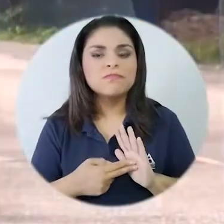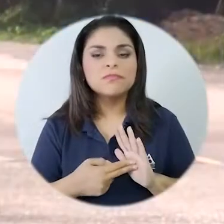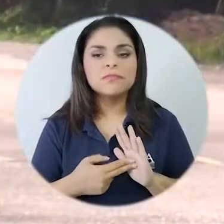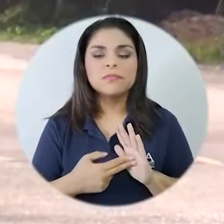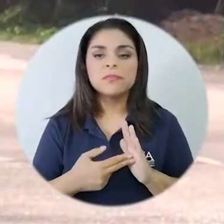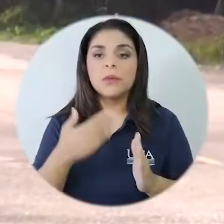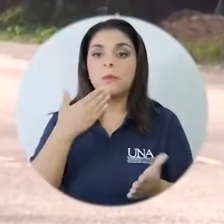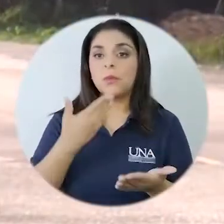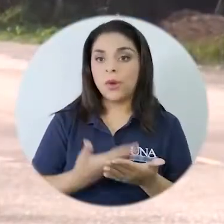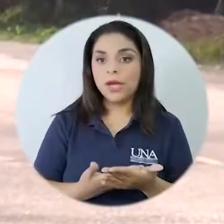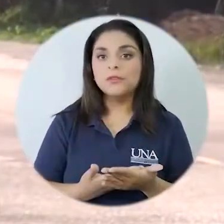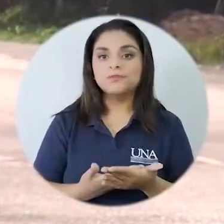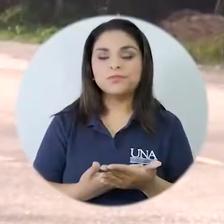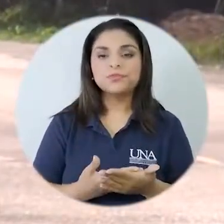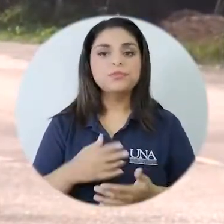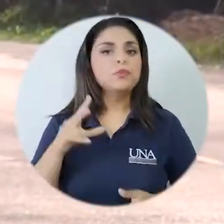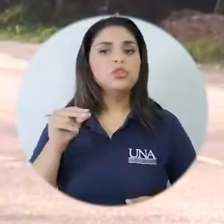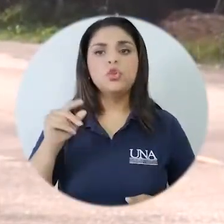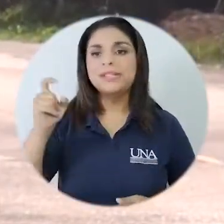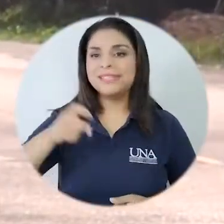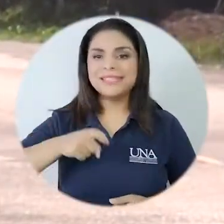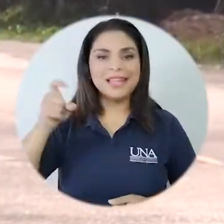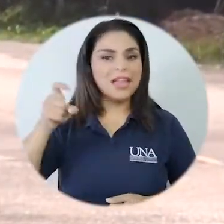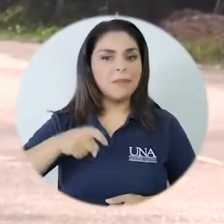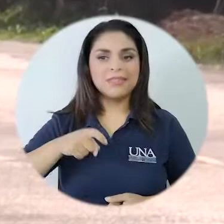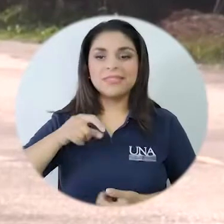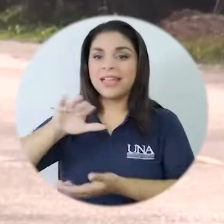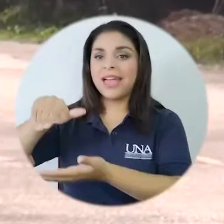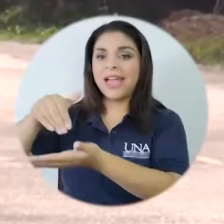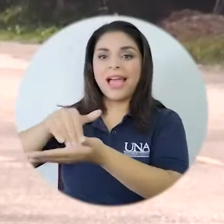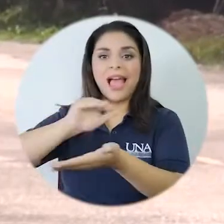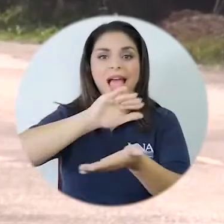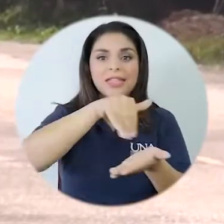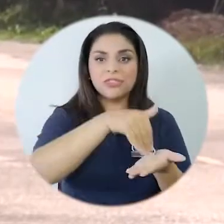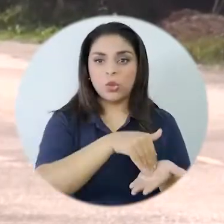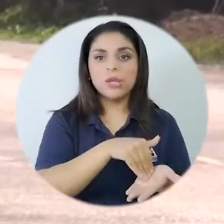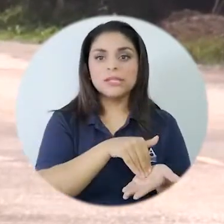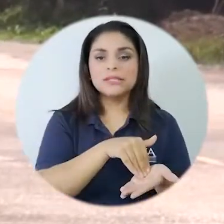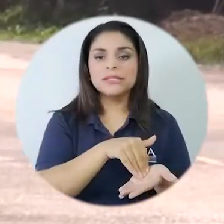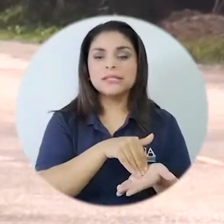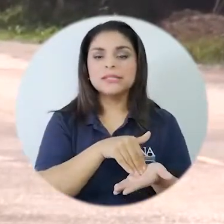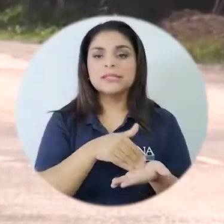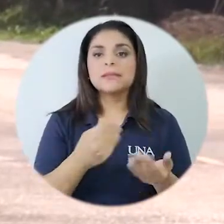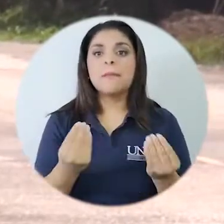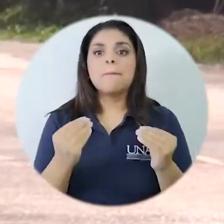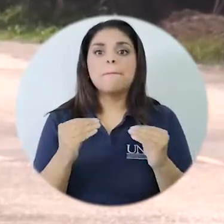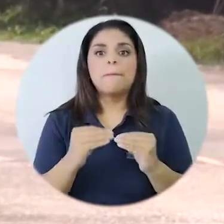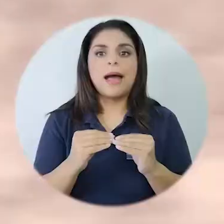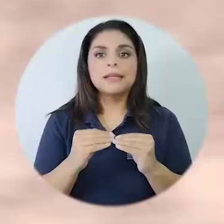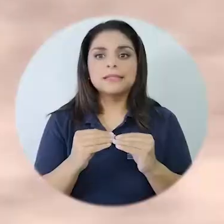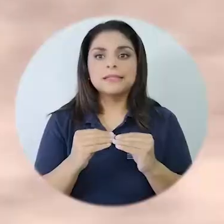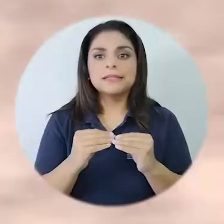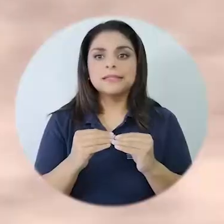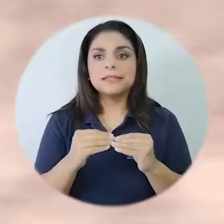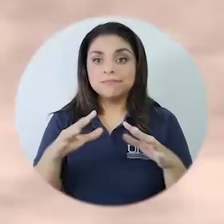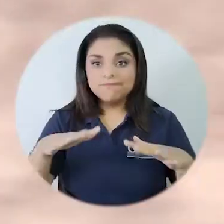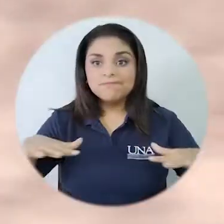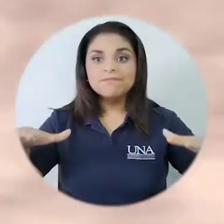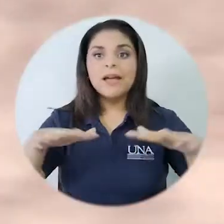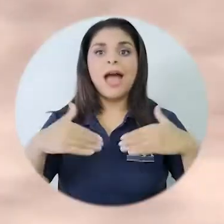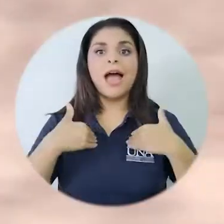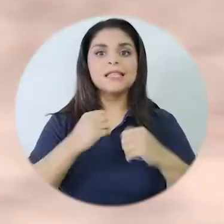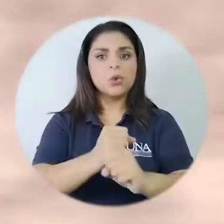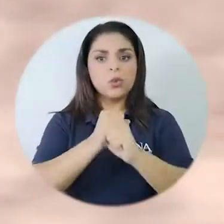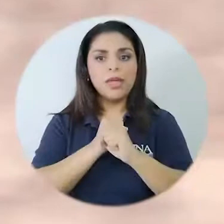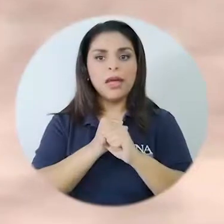esto? Bueno, que no necesariamente los cantones, ¿verdad?, que son más expensos a tener seguridad de